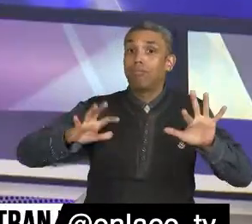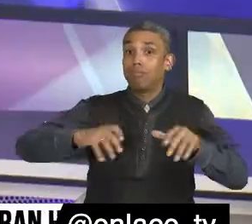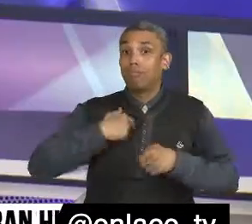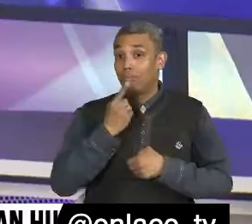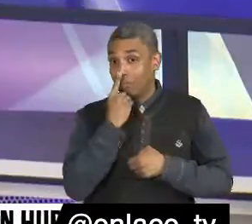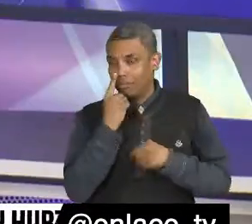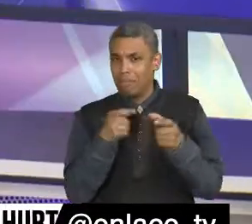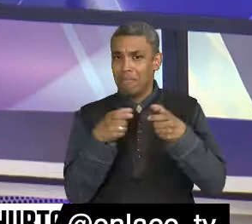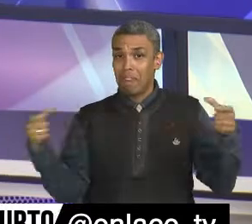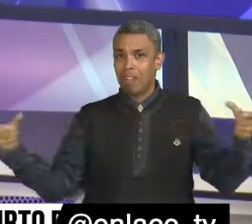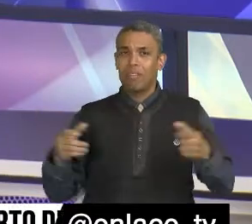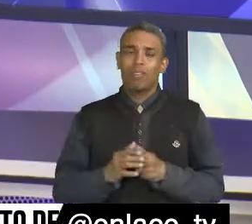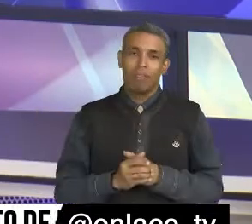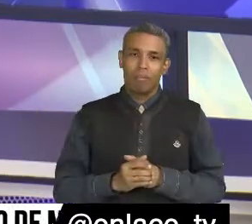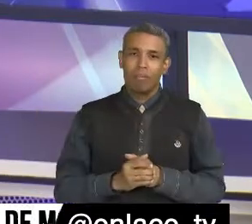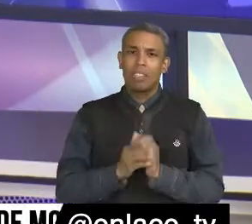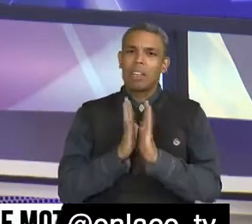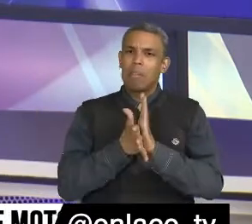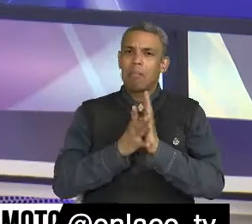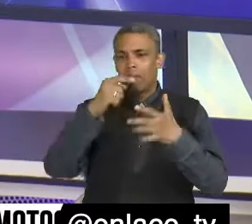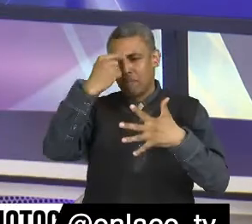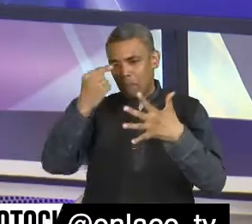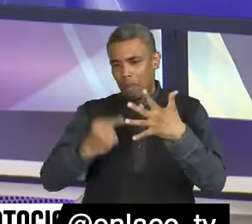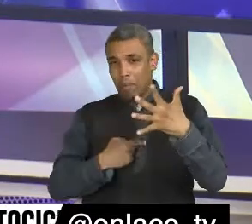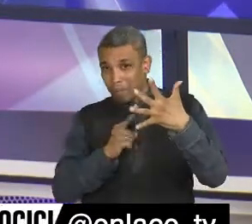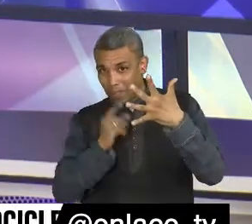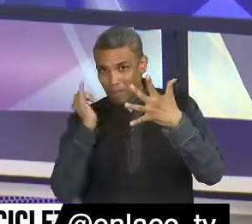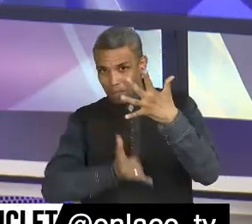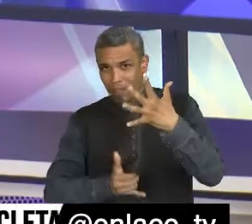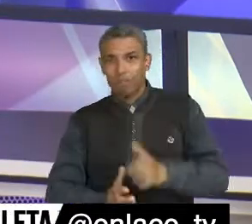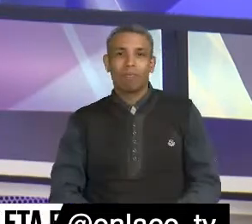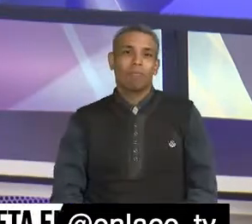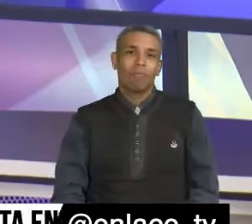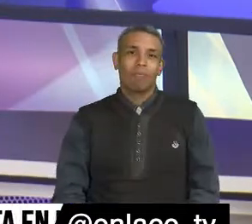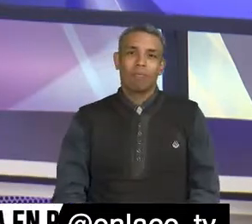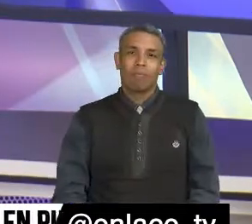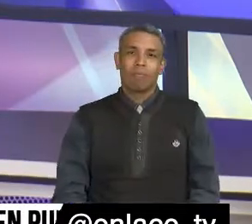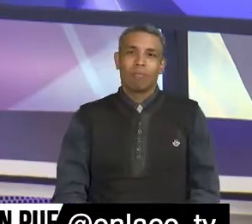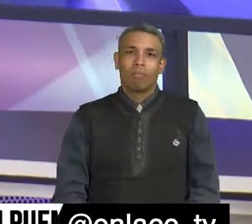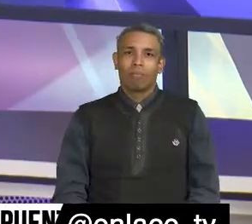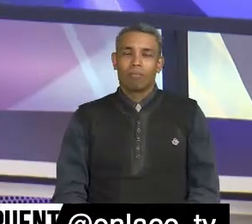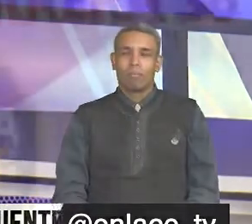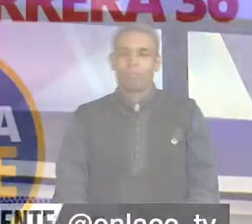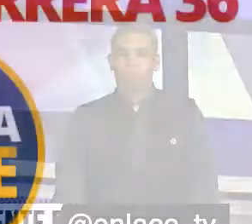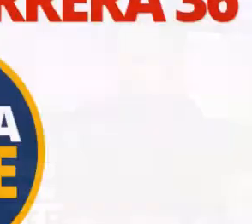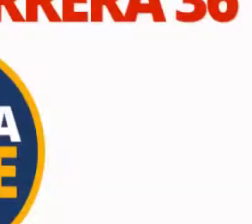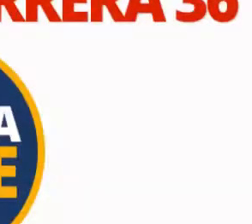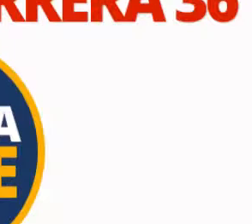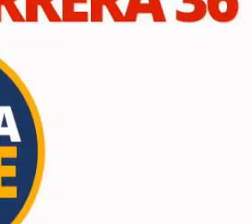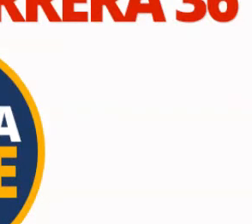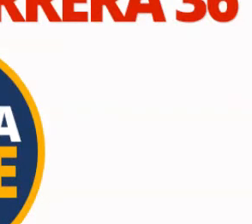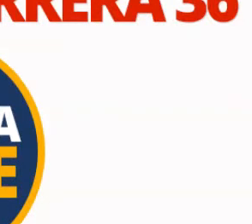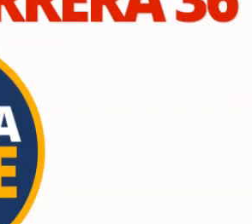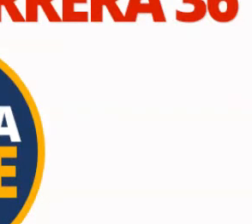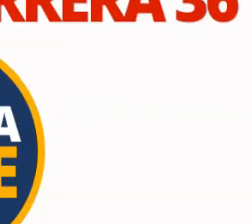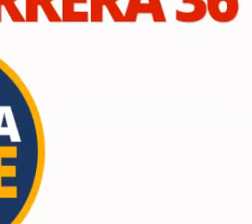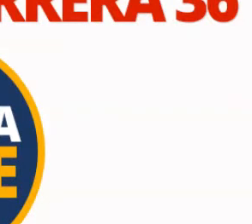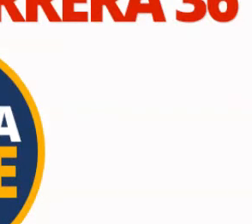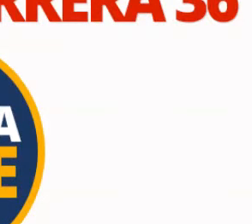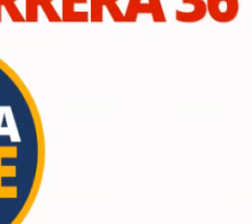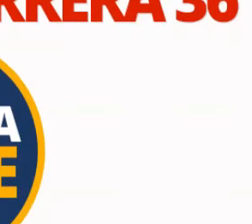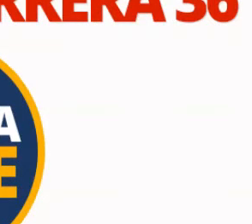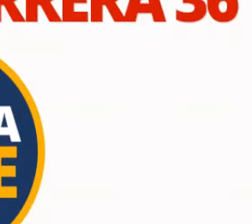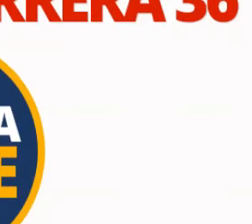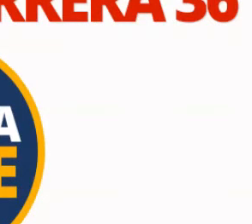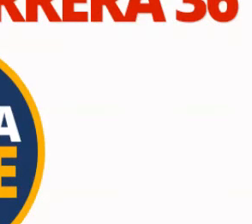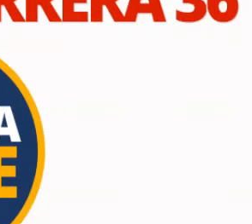Y con esta información hemos llegado al final de Enlace Noticias, pero antes de despedirnos, recuerde Materiales Eléctricos Electrofer, ilumina